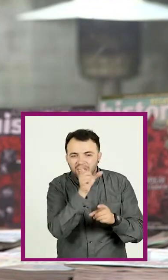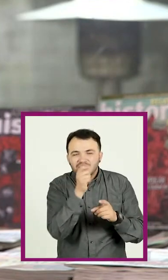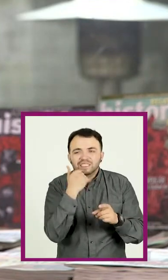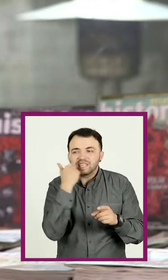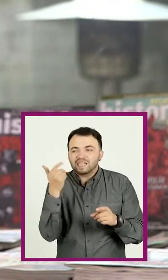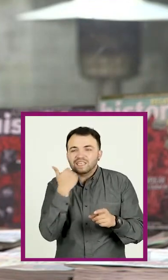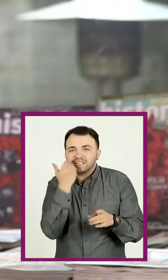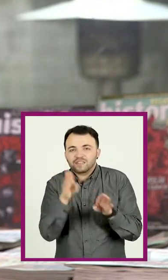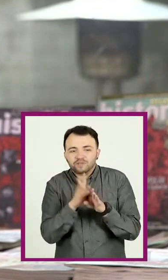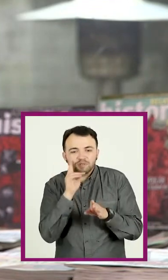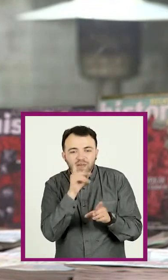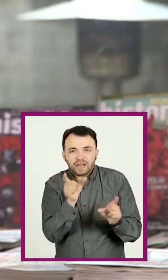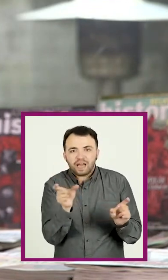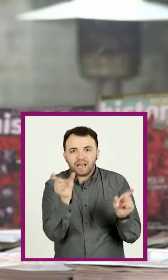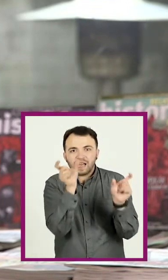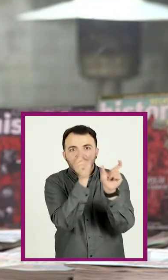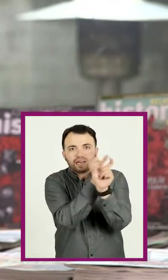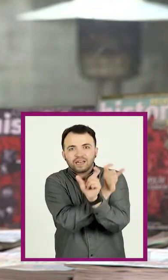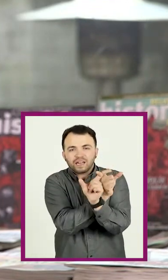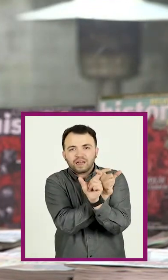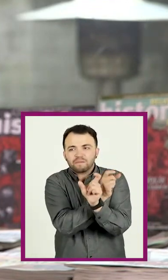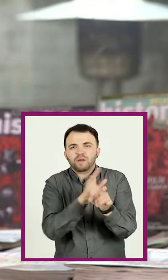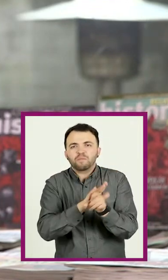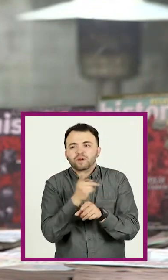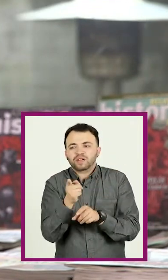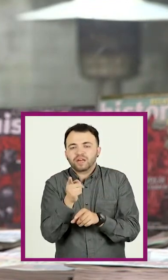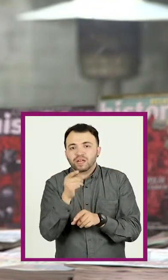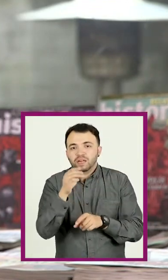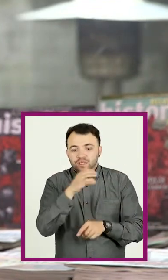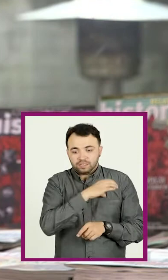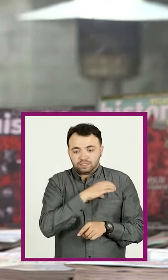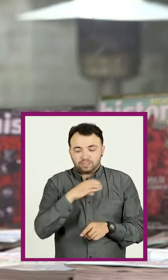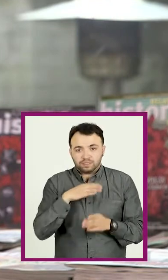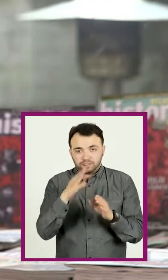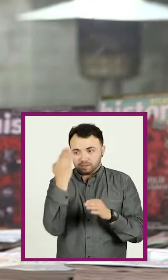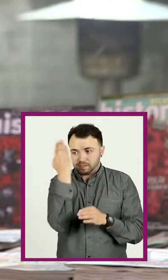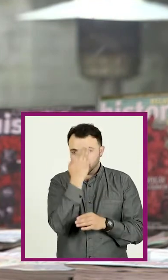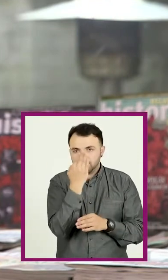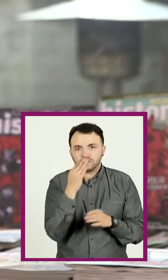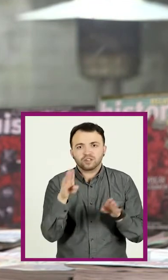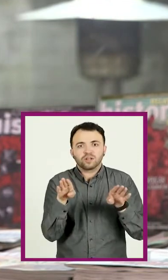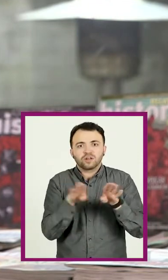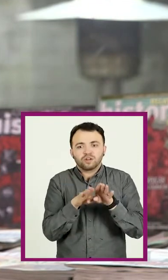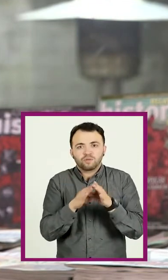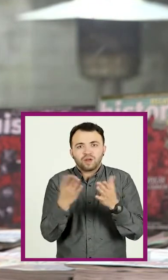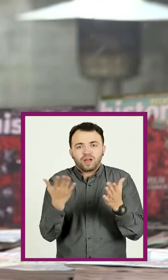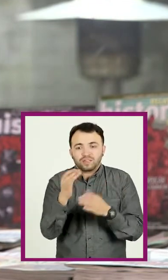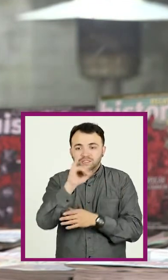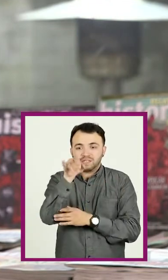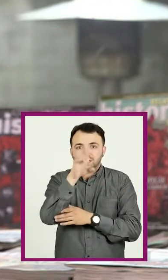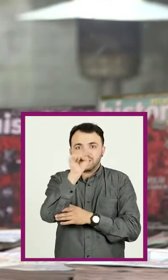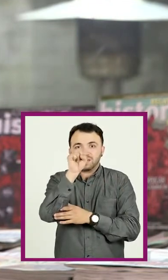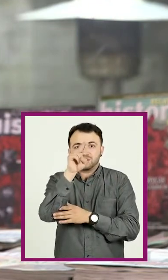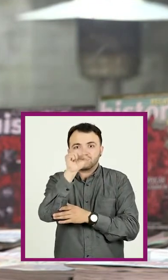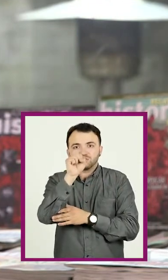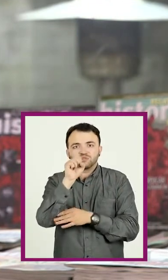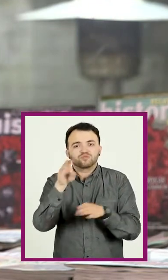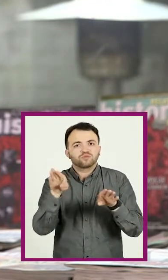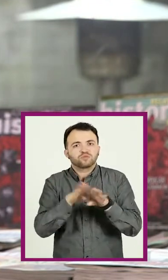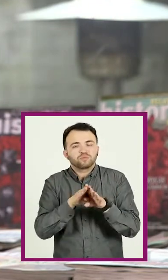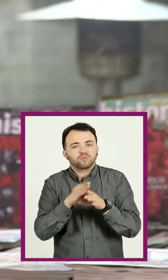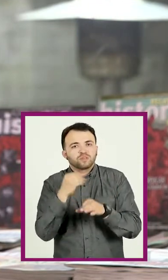te quita tu capa, dale también la espada, ¿sí? Es decir, lo que Nietzsche ve es que lo que